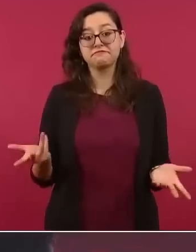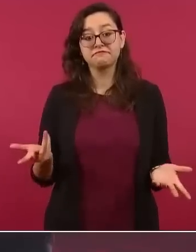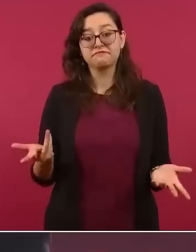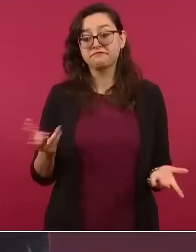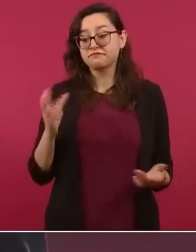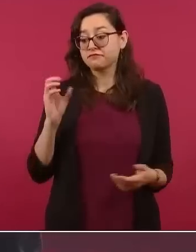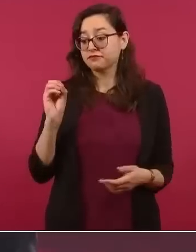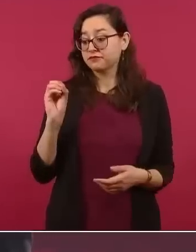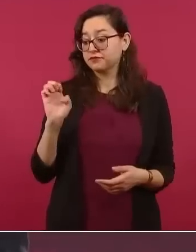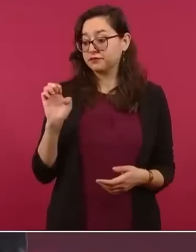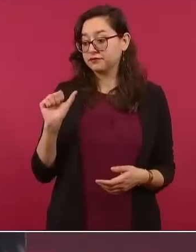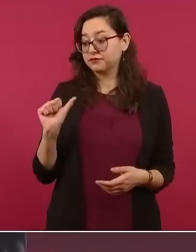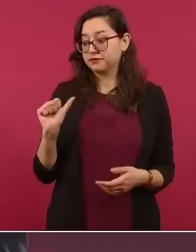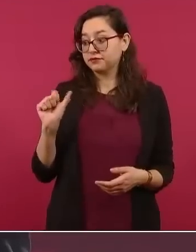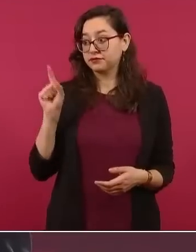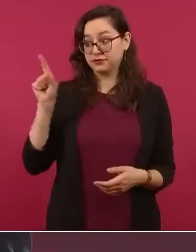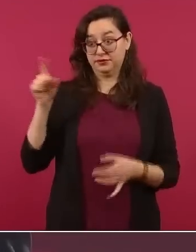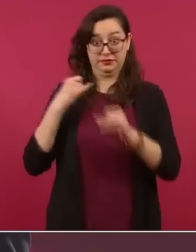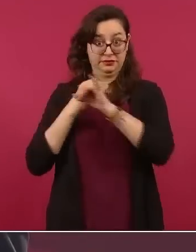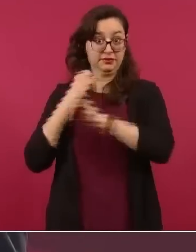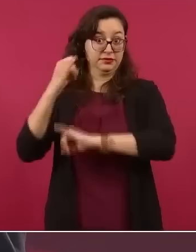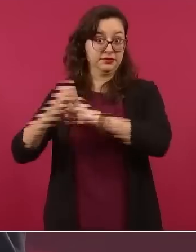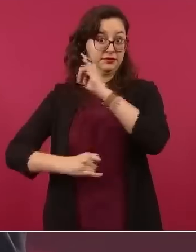y su